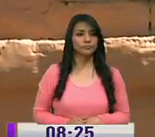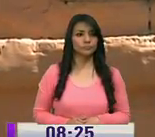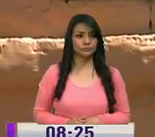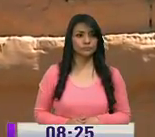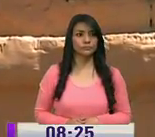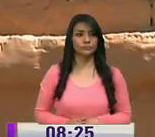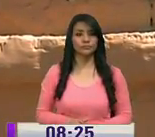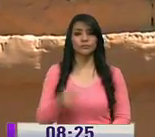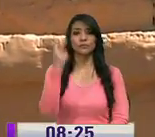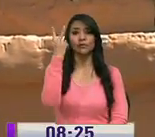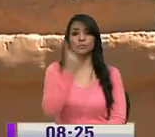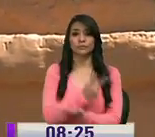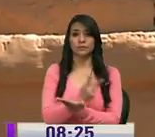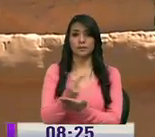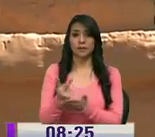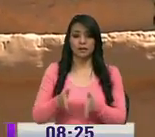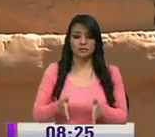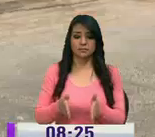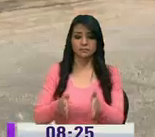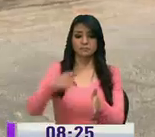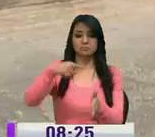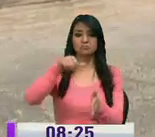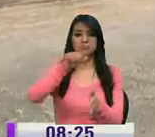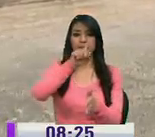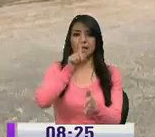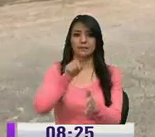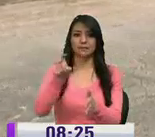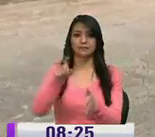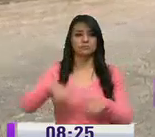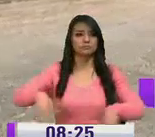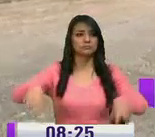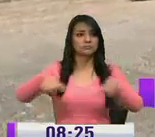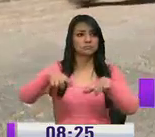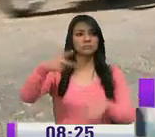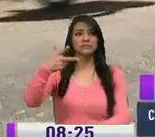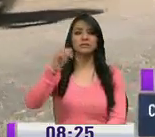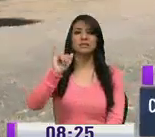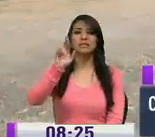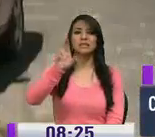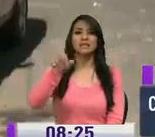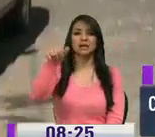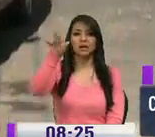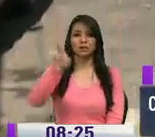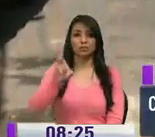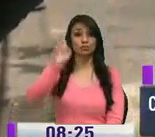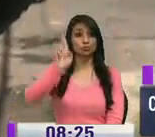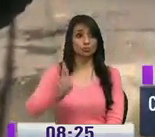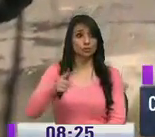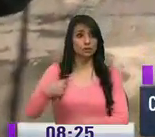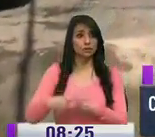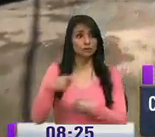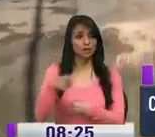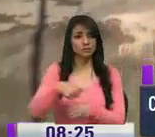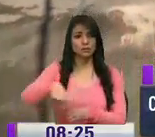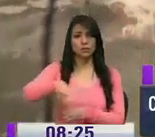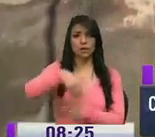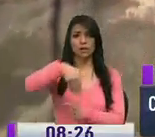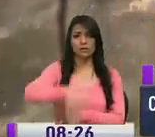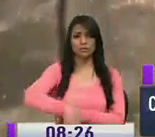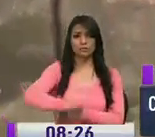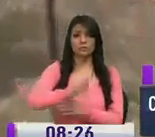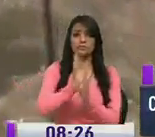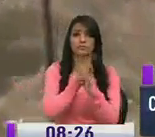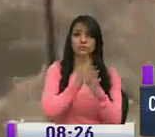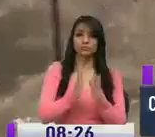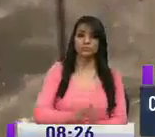Alrededor de dos semanas, la calle Andrés Pérez, ubicada en el sector de Chiriyacu, el sur de la capital, luce así. Al parecer, funcionarios